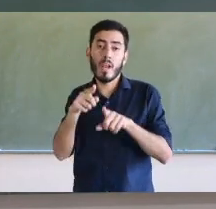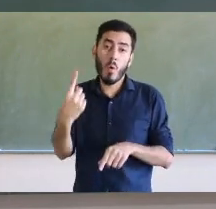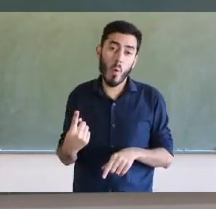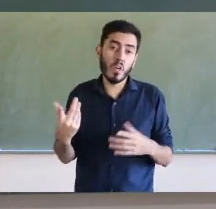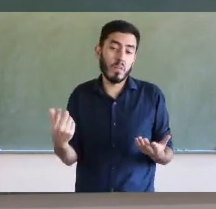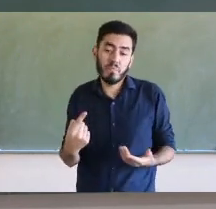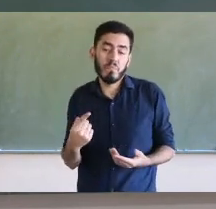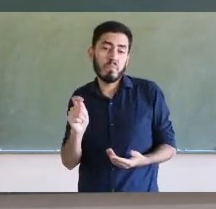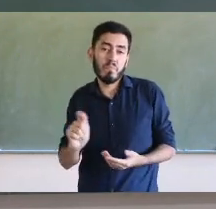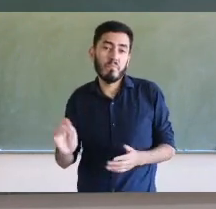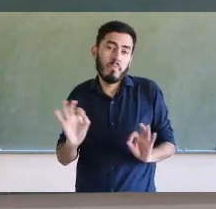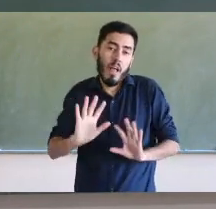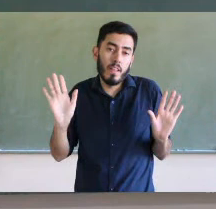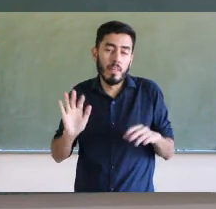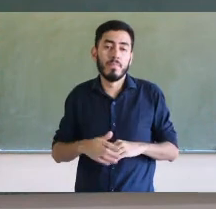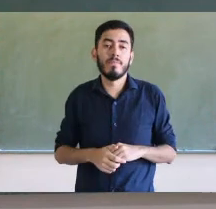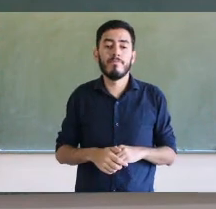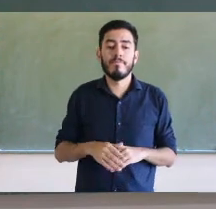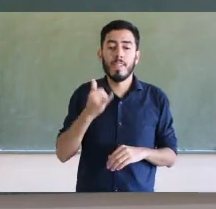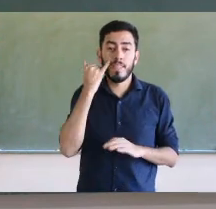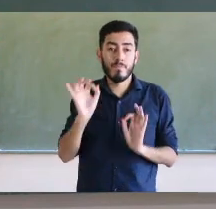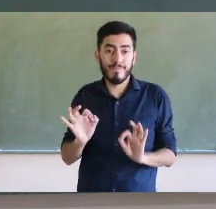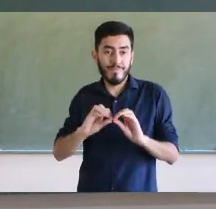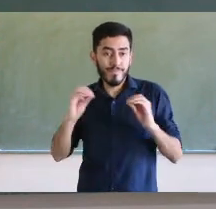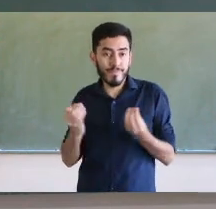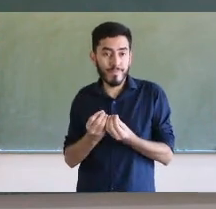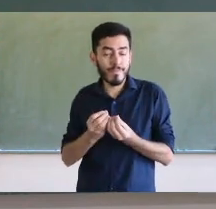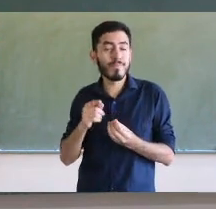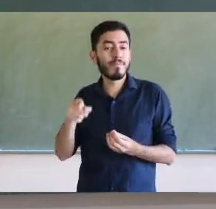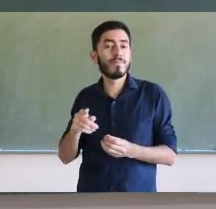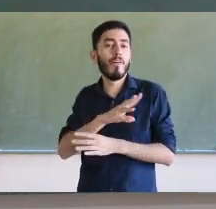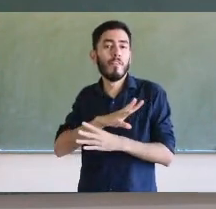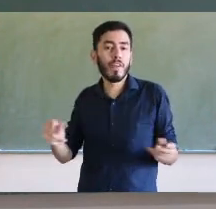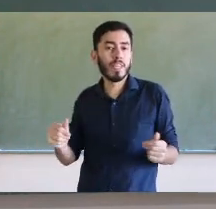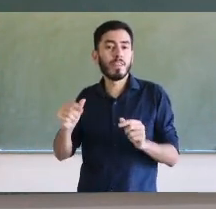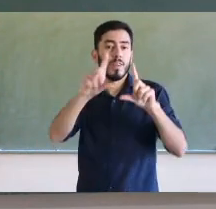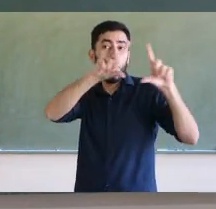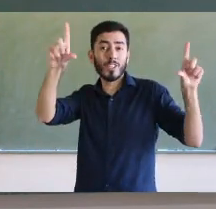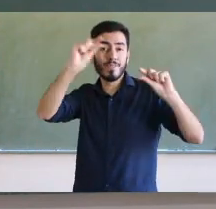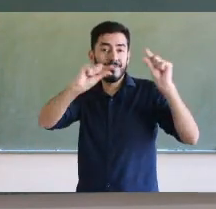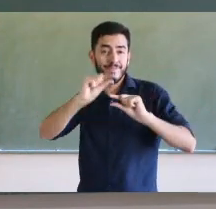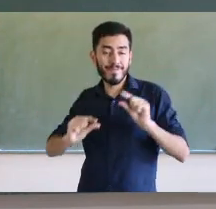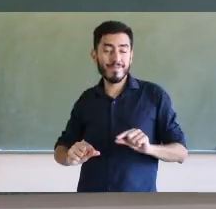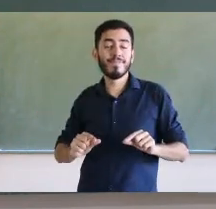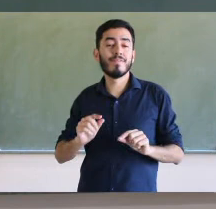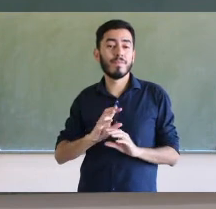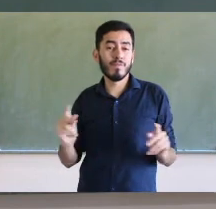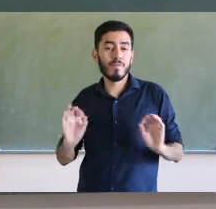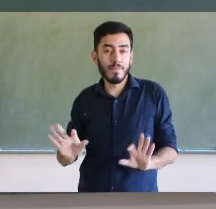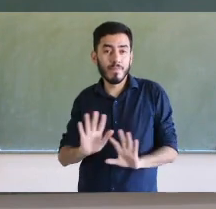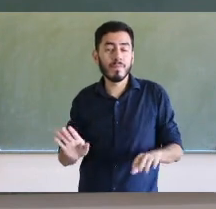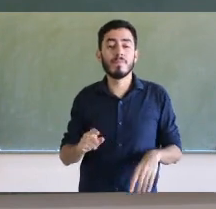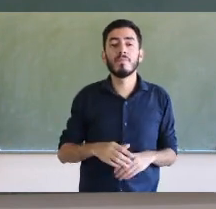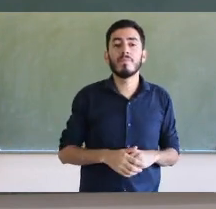no es necesario escribirlo. Una vez que tenemos esto, hemos llegado al resultado final de la ecuación.